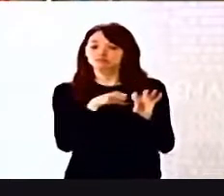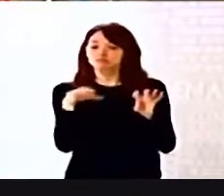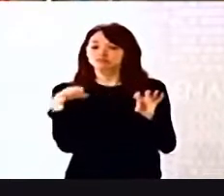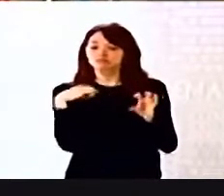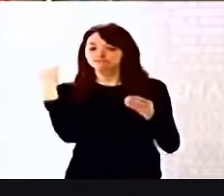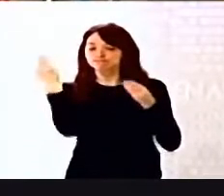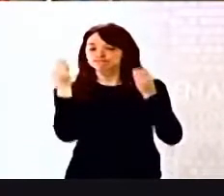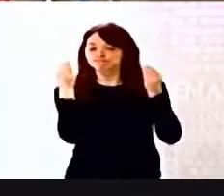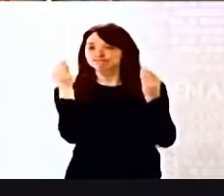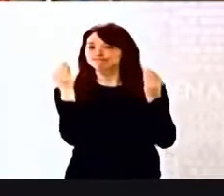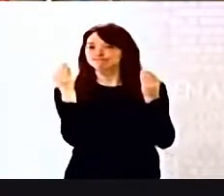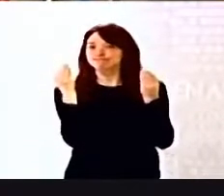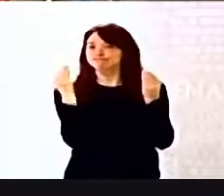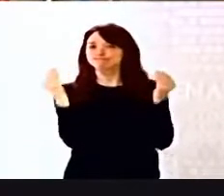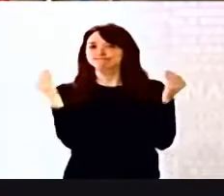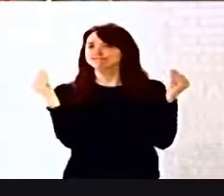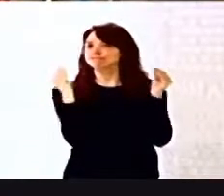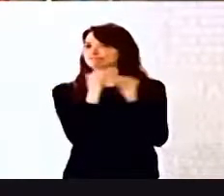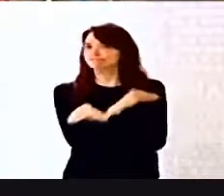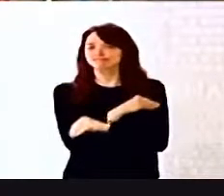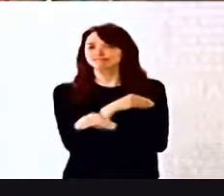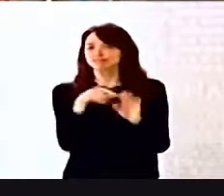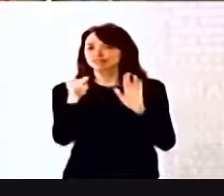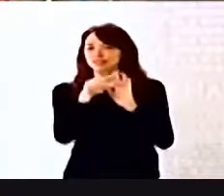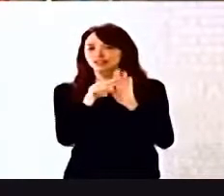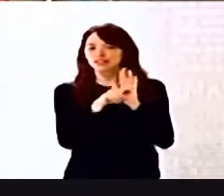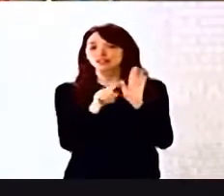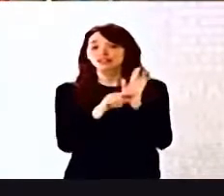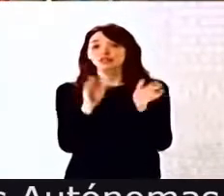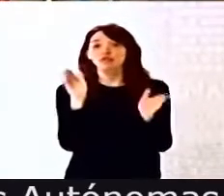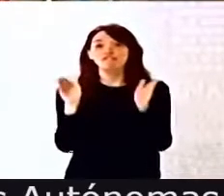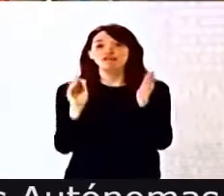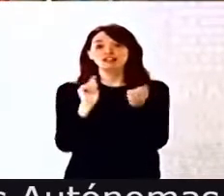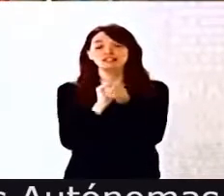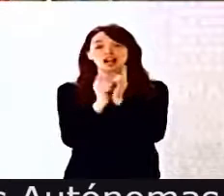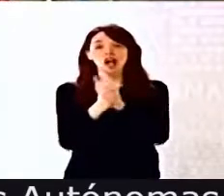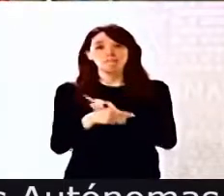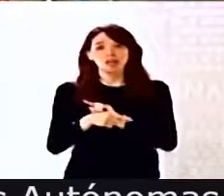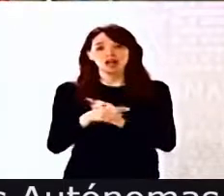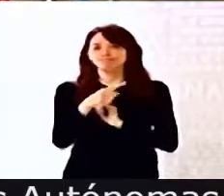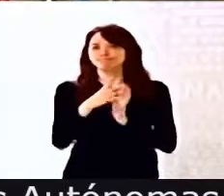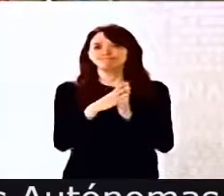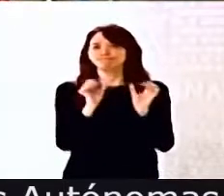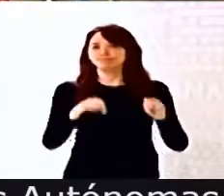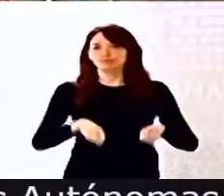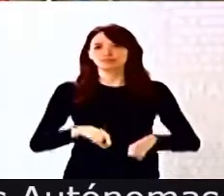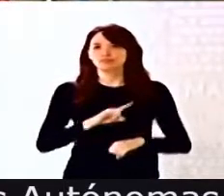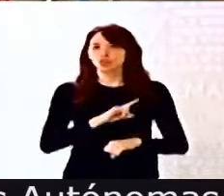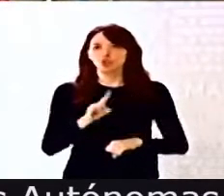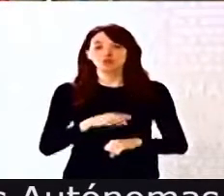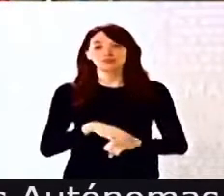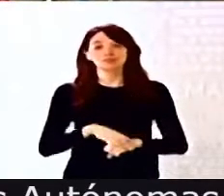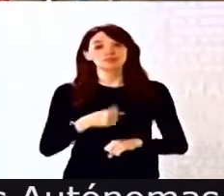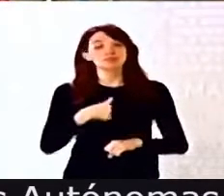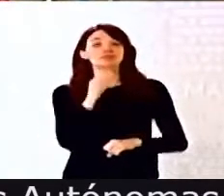estaban totalmente de acuerdo con los criterios para pasar de fase. No sé si Extremadura estaba totalmente de acuerdo, había planteado algún otro, en fin,